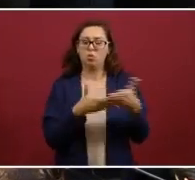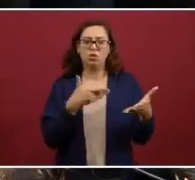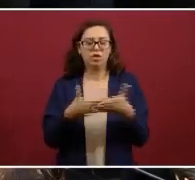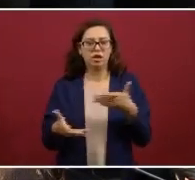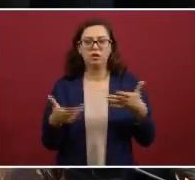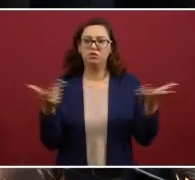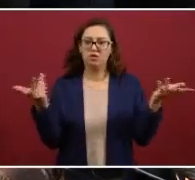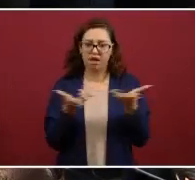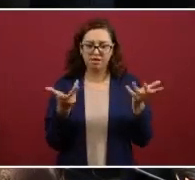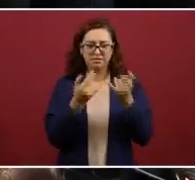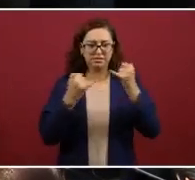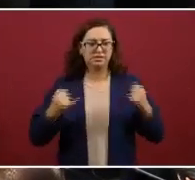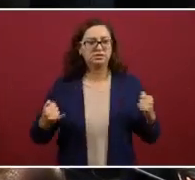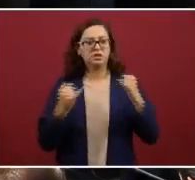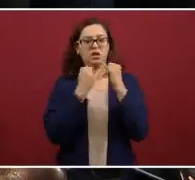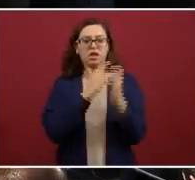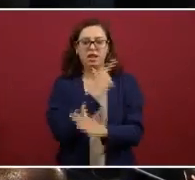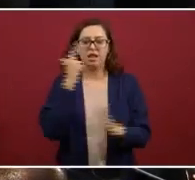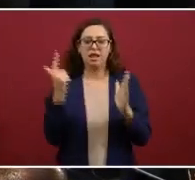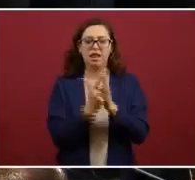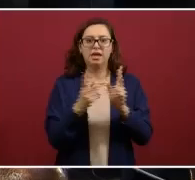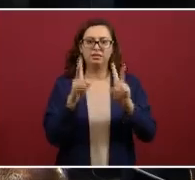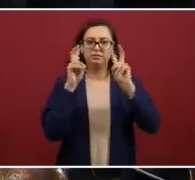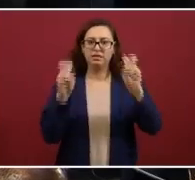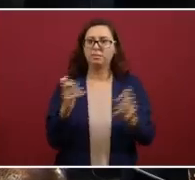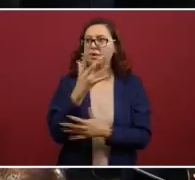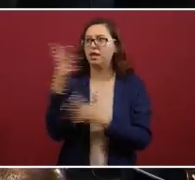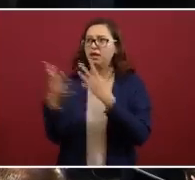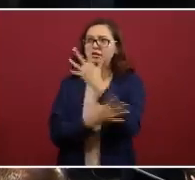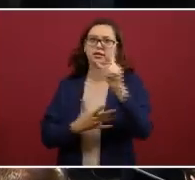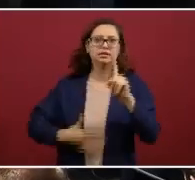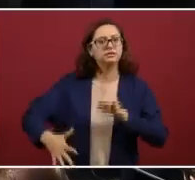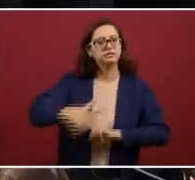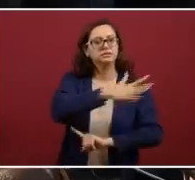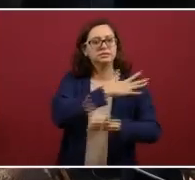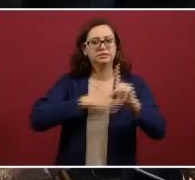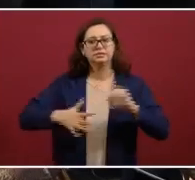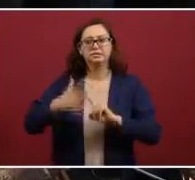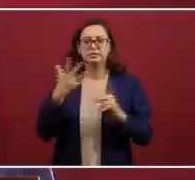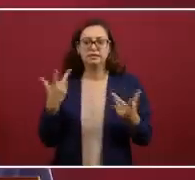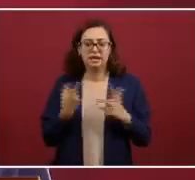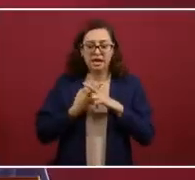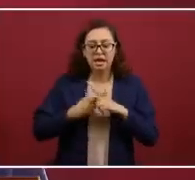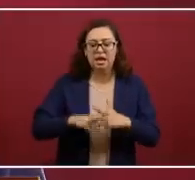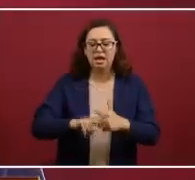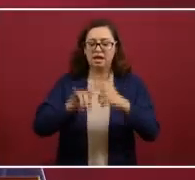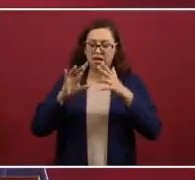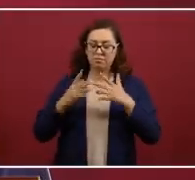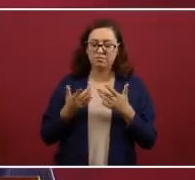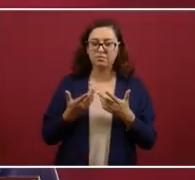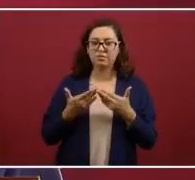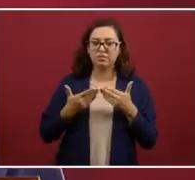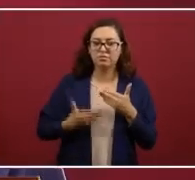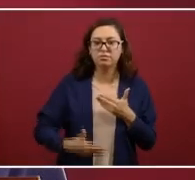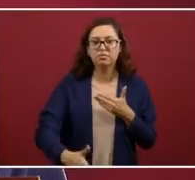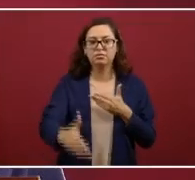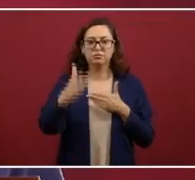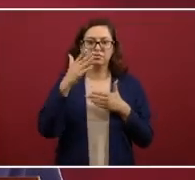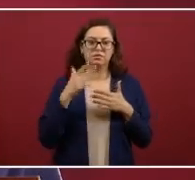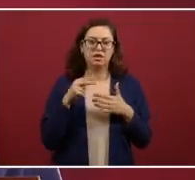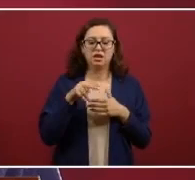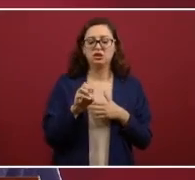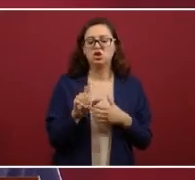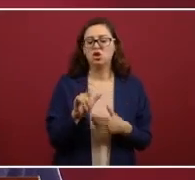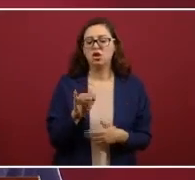disponer de instituciones y leyes en torno al asunto ambiental, un fenómeno que coincidió con el inicio y despliegue del